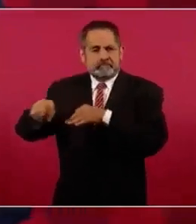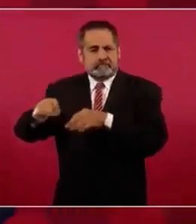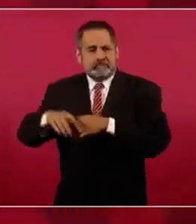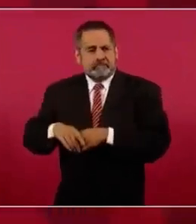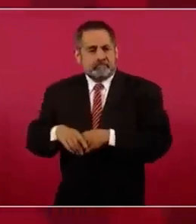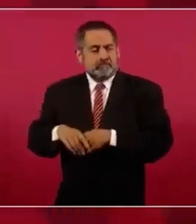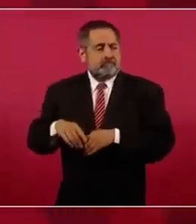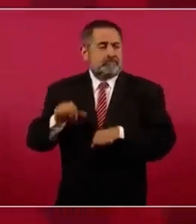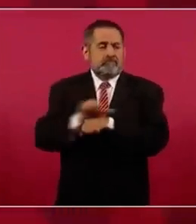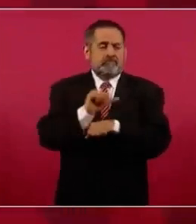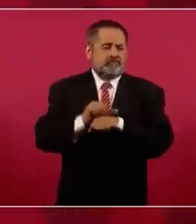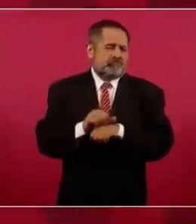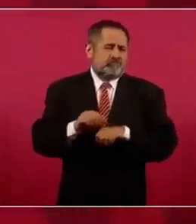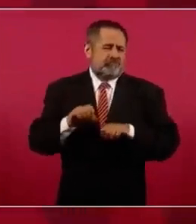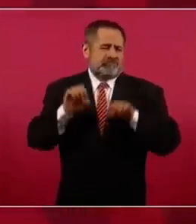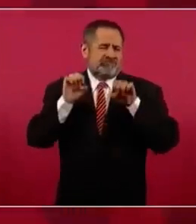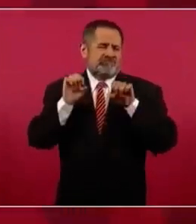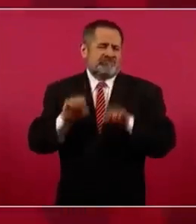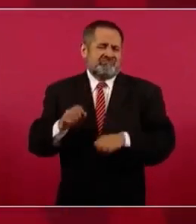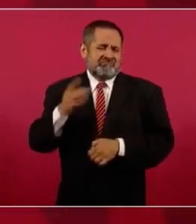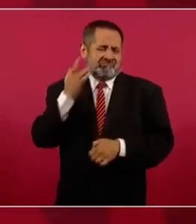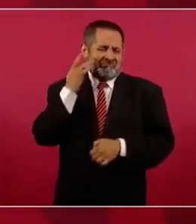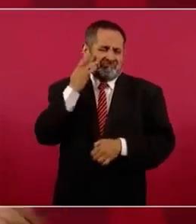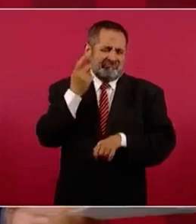bajándose de un